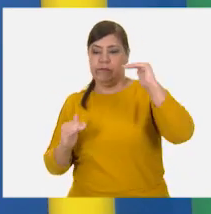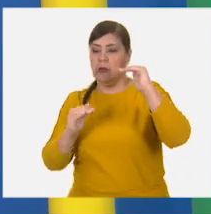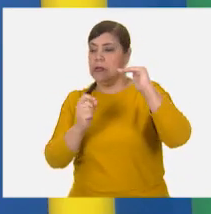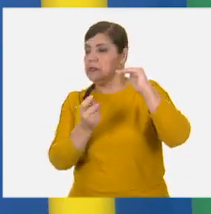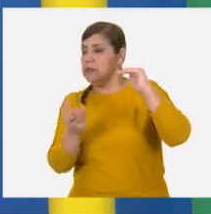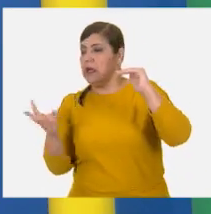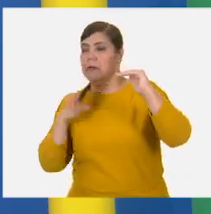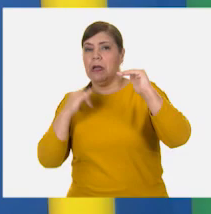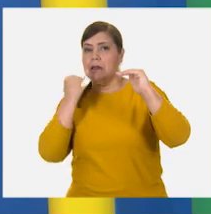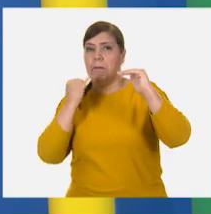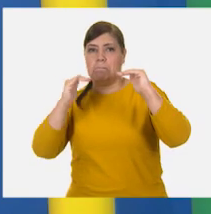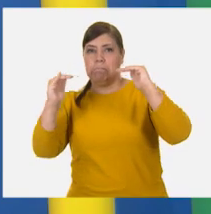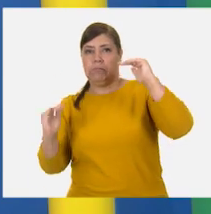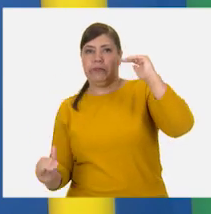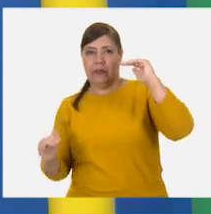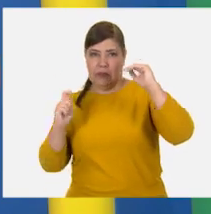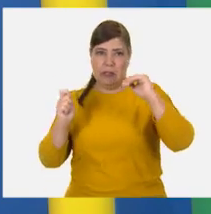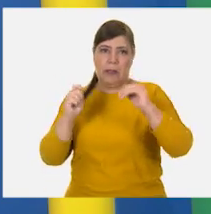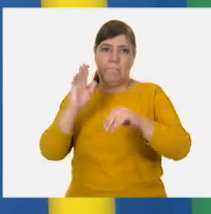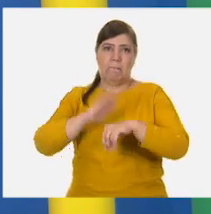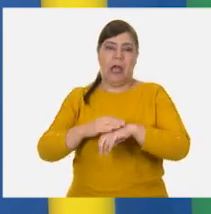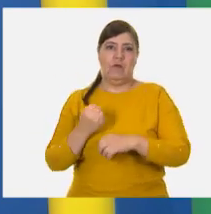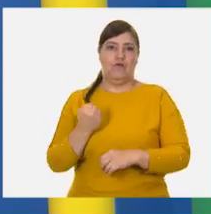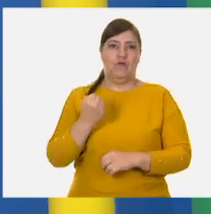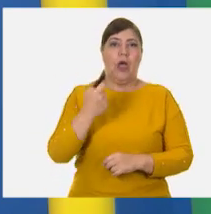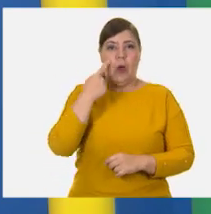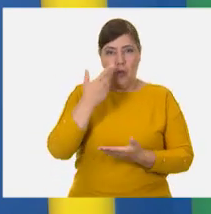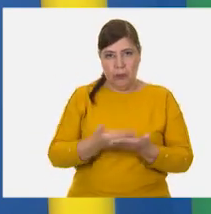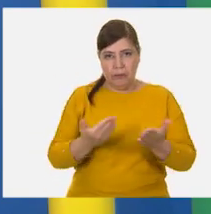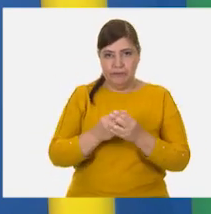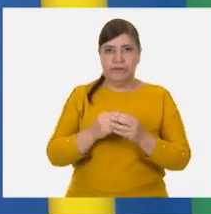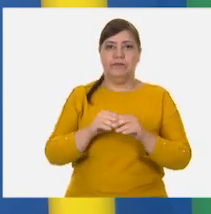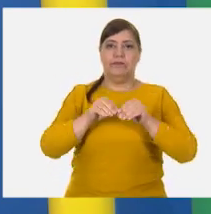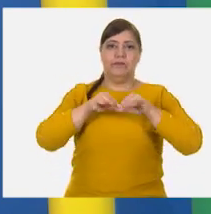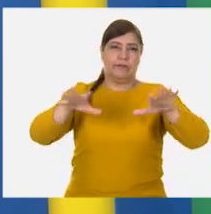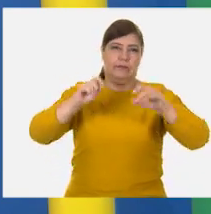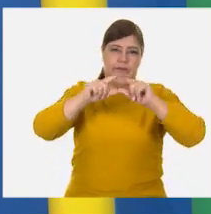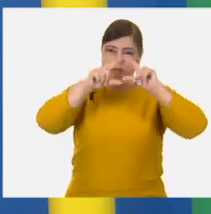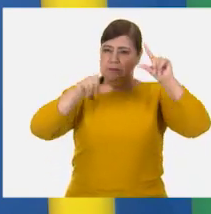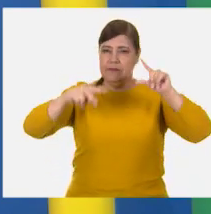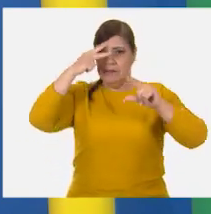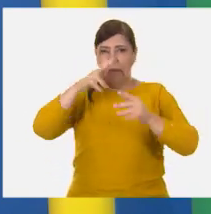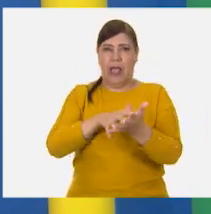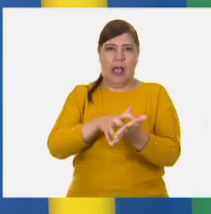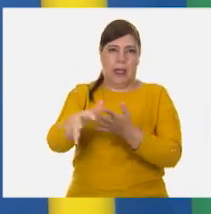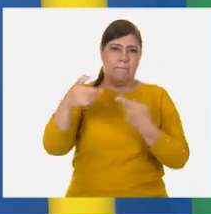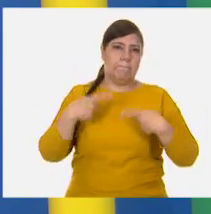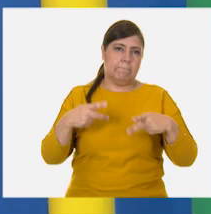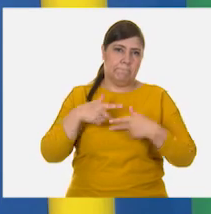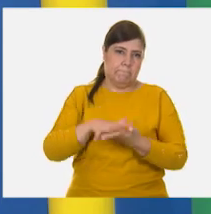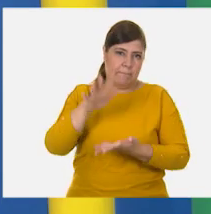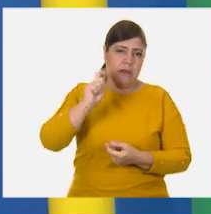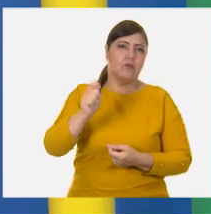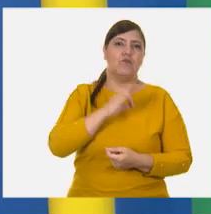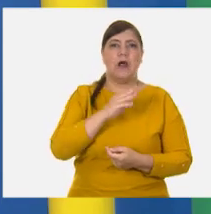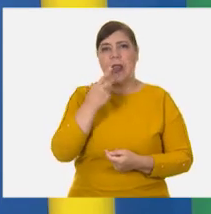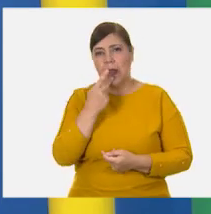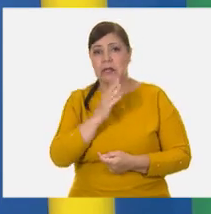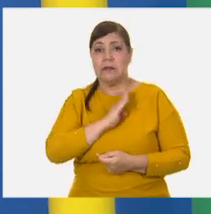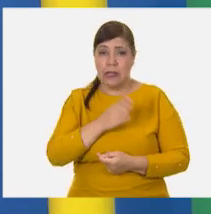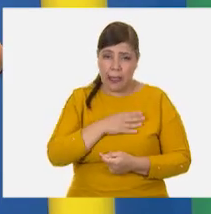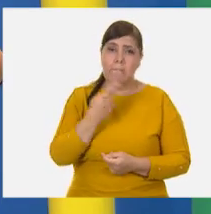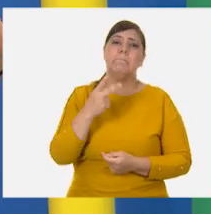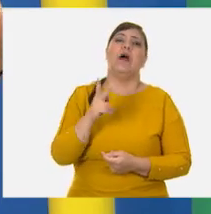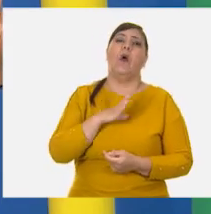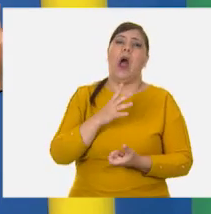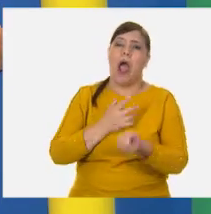ese momento y hoy en día es el idioma más hablado por la mayor parte de los mexicanos. Y aunque conservamos aún palabras